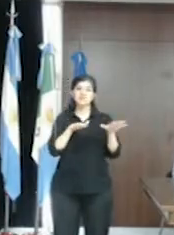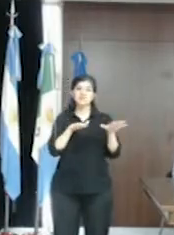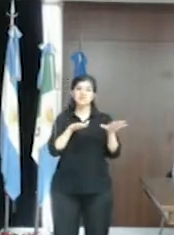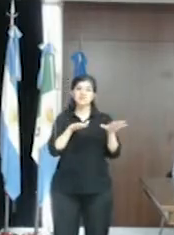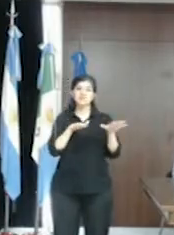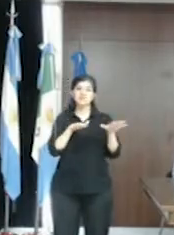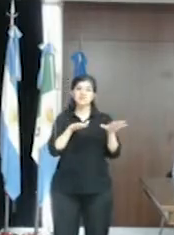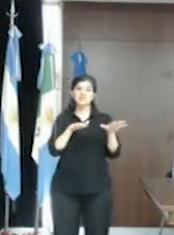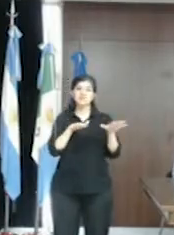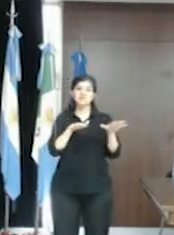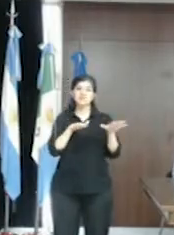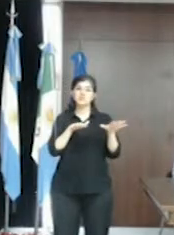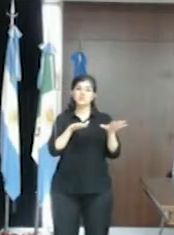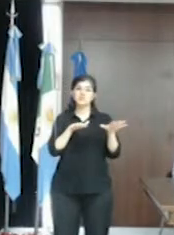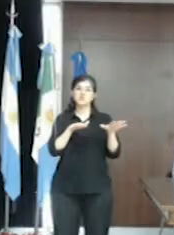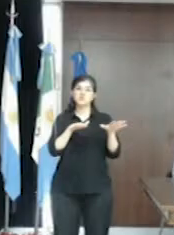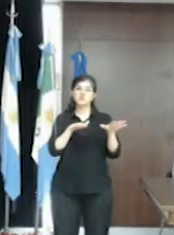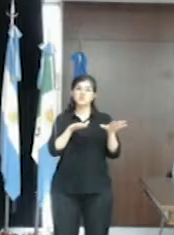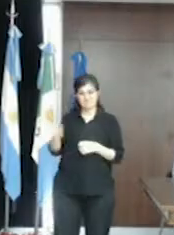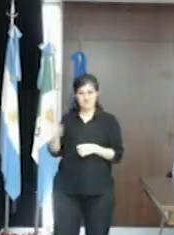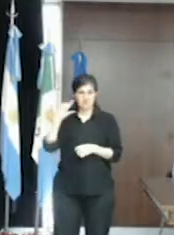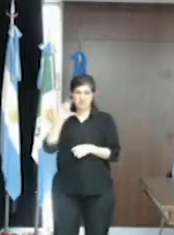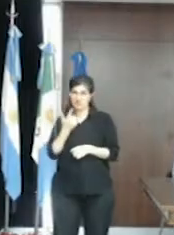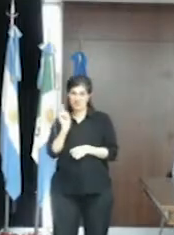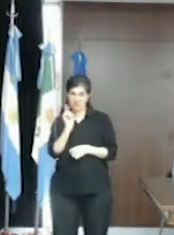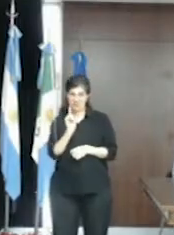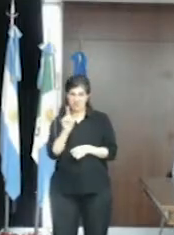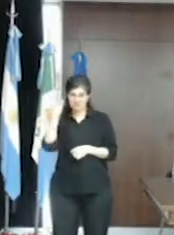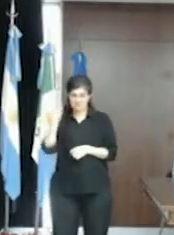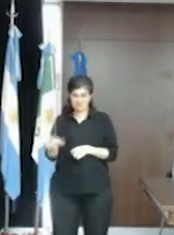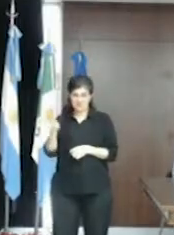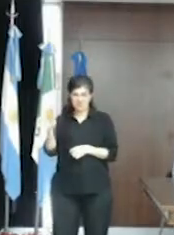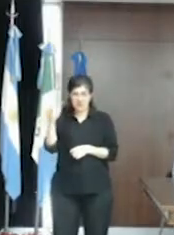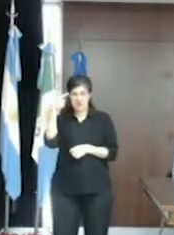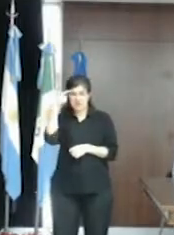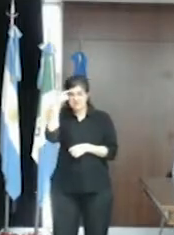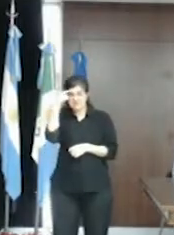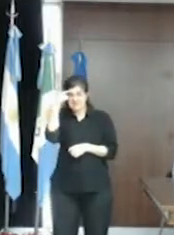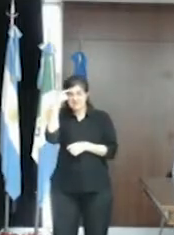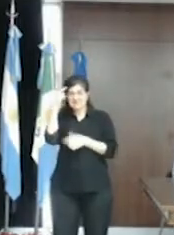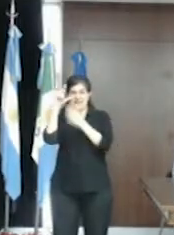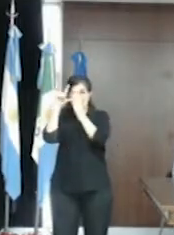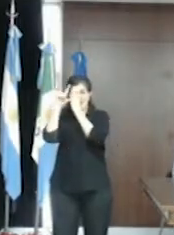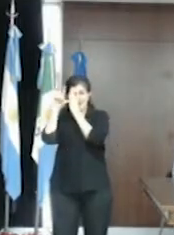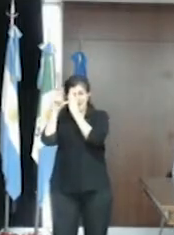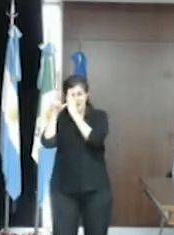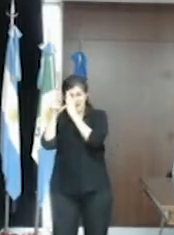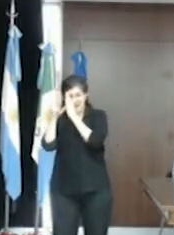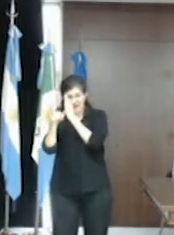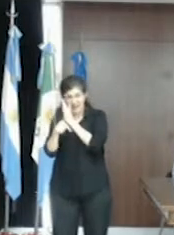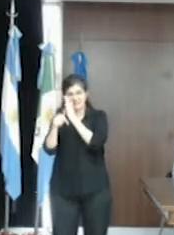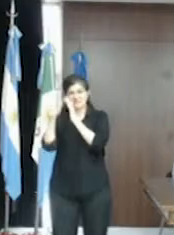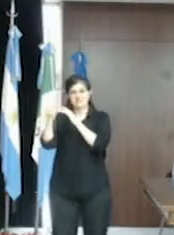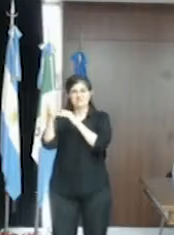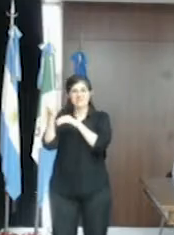fuerte. La persona no padece sordera. La persona tiene una lentitud en la velocidad de